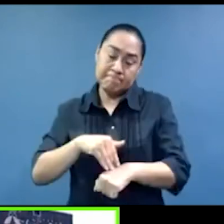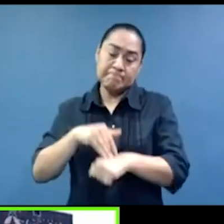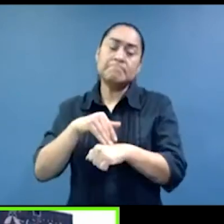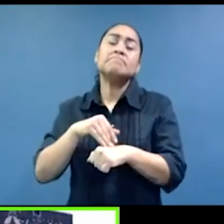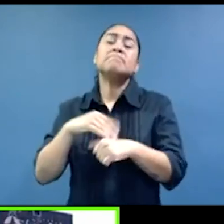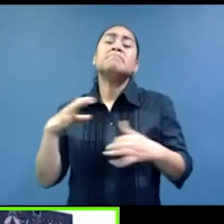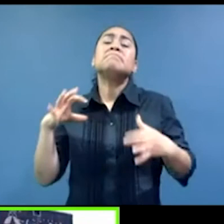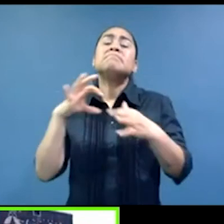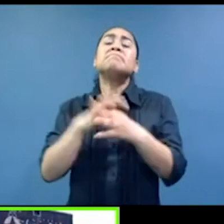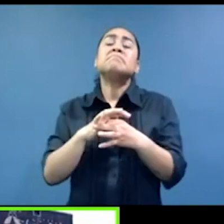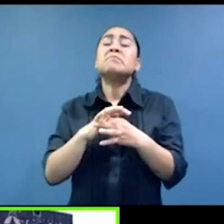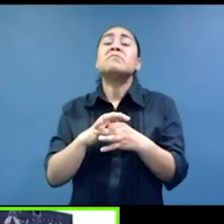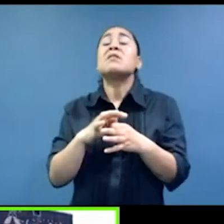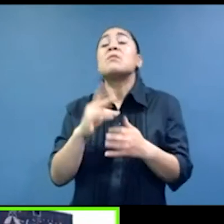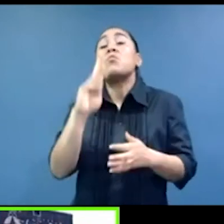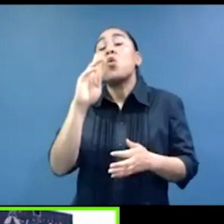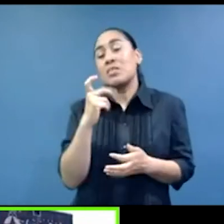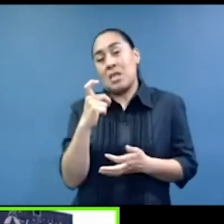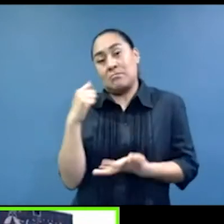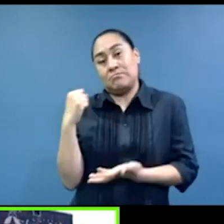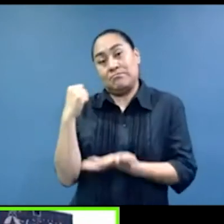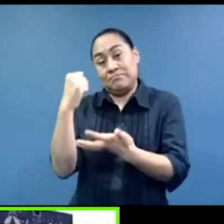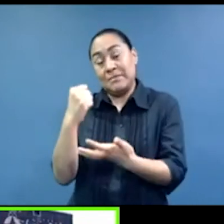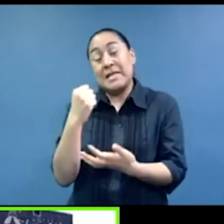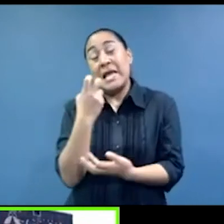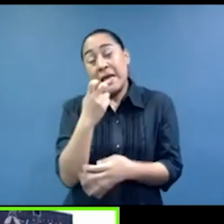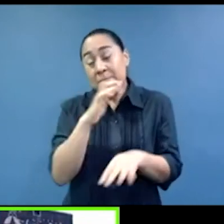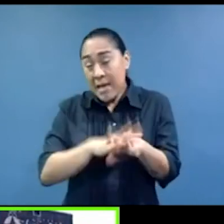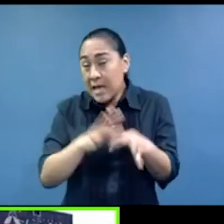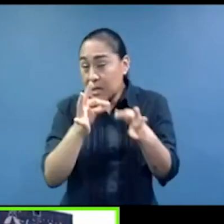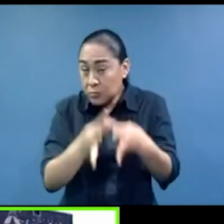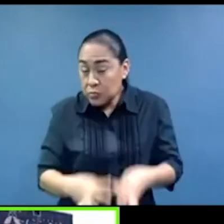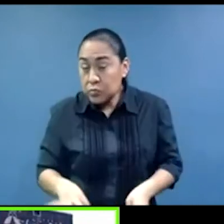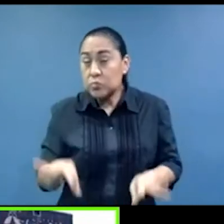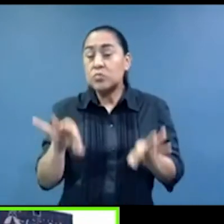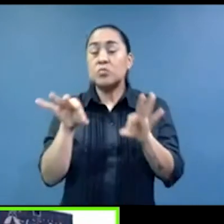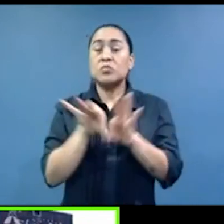de asignación presupuestal. Por eso es bien importante la